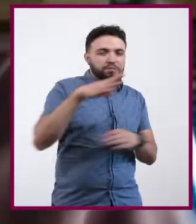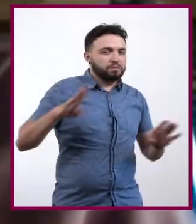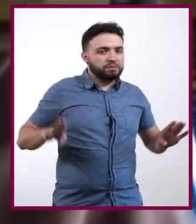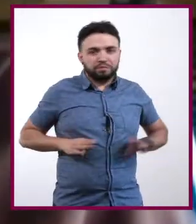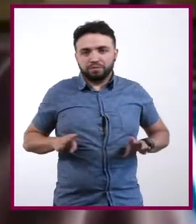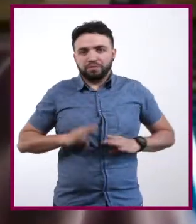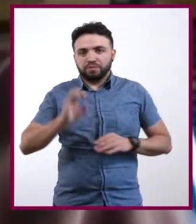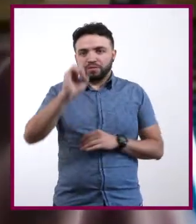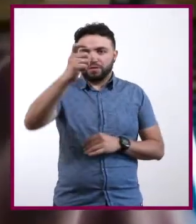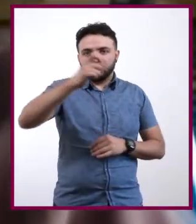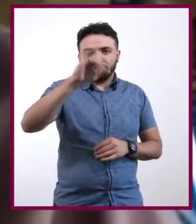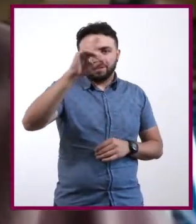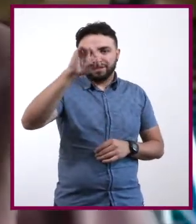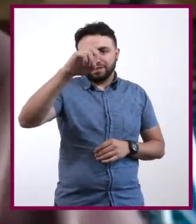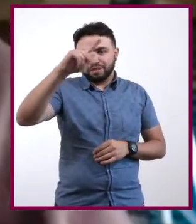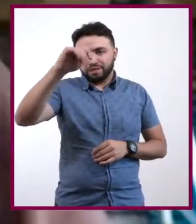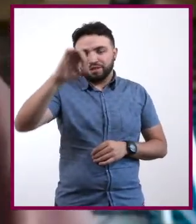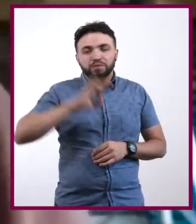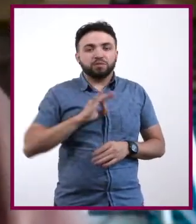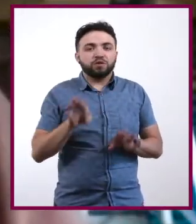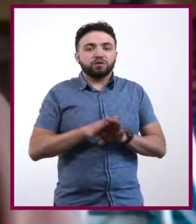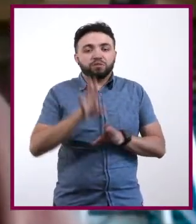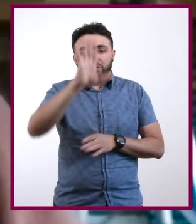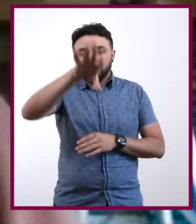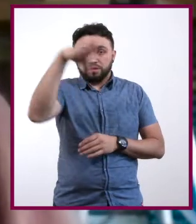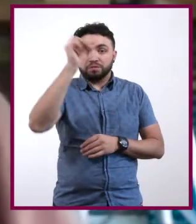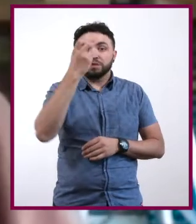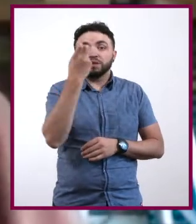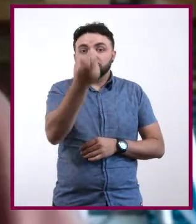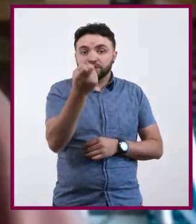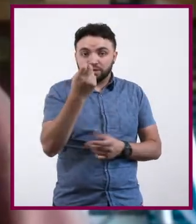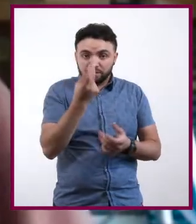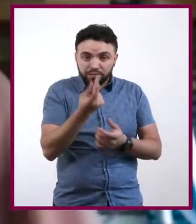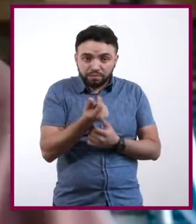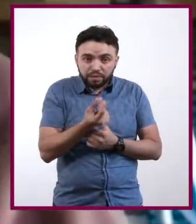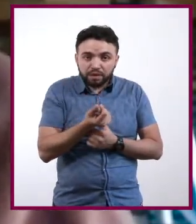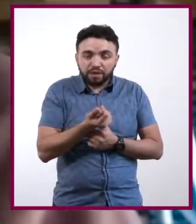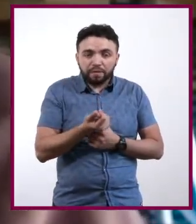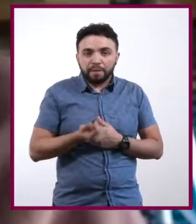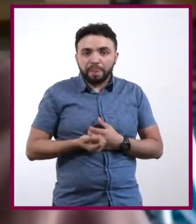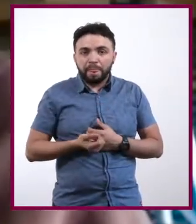común encontrar estos perros que